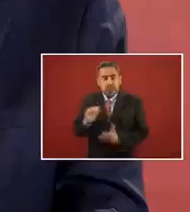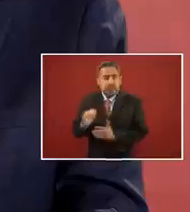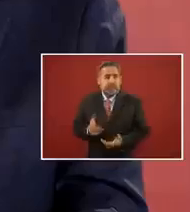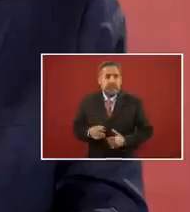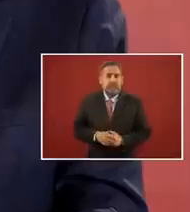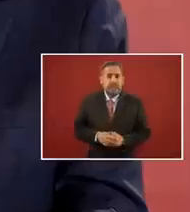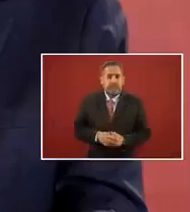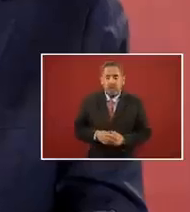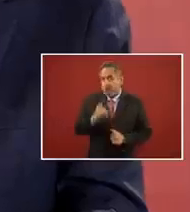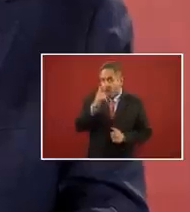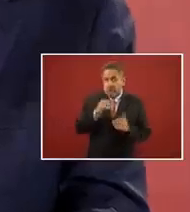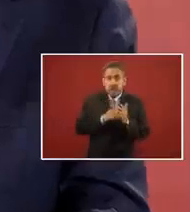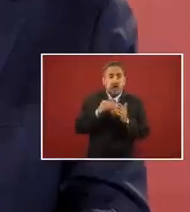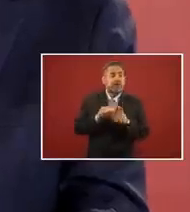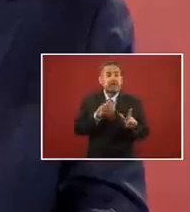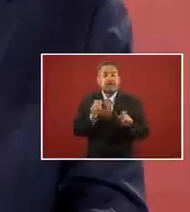De